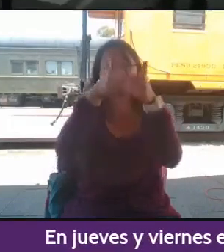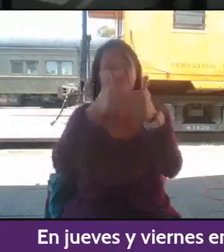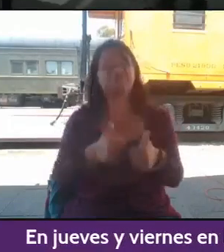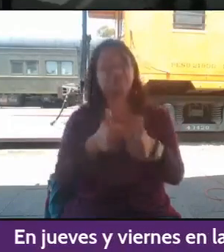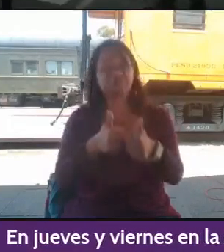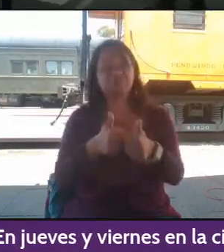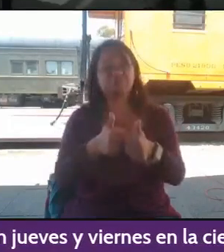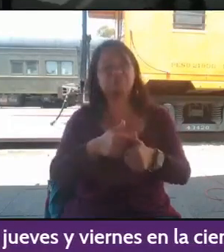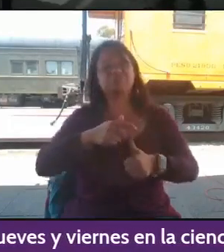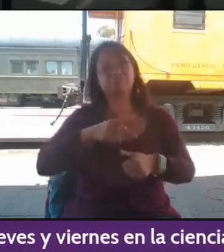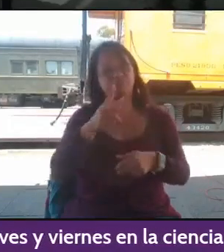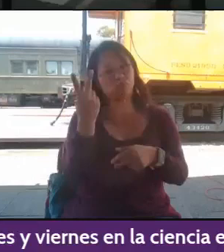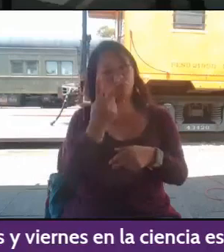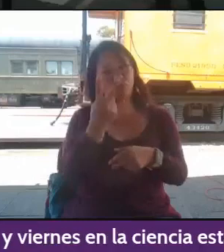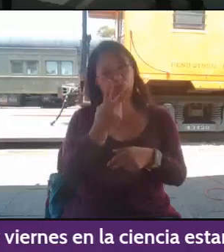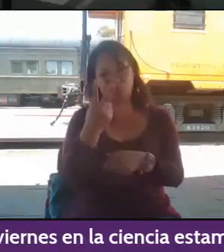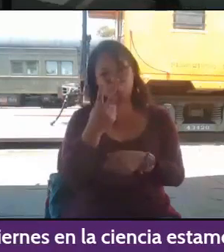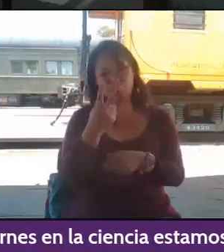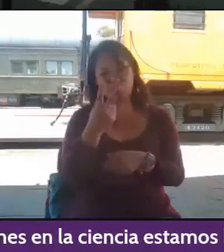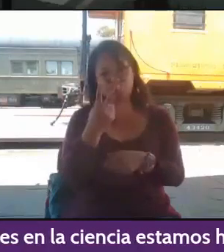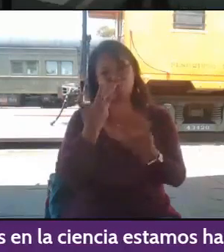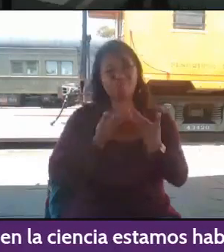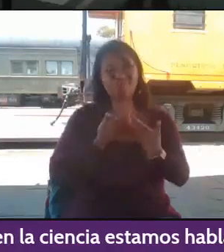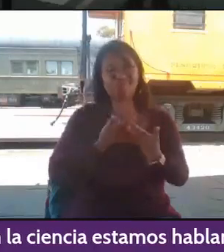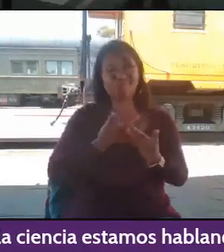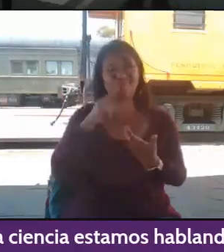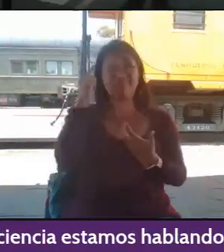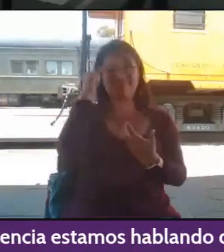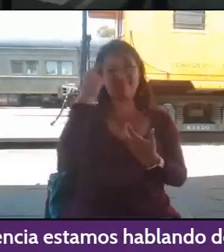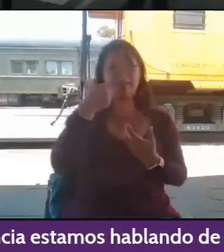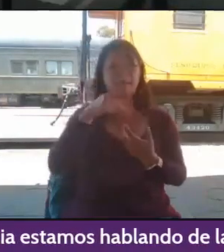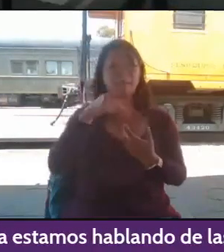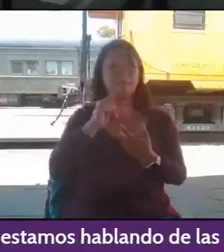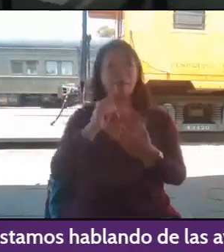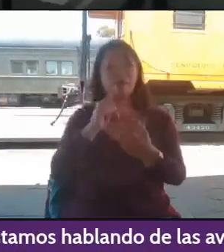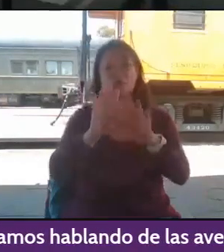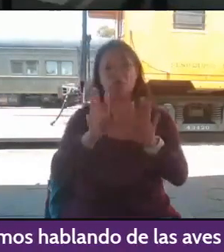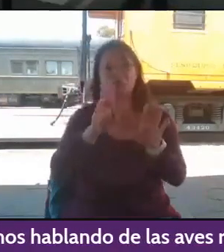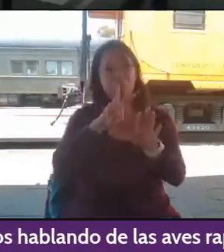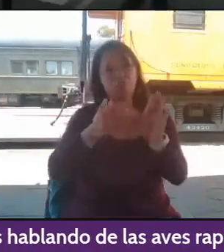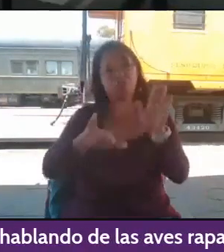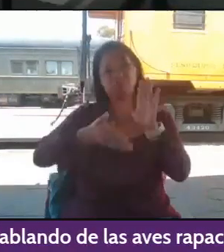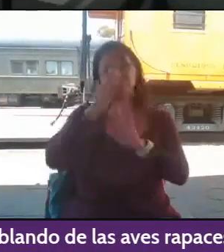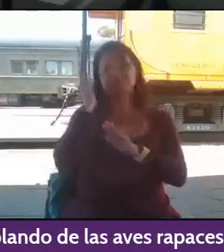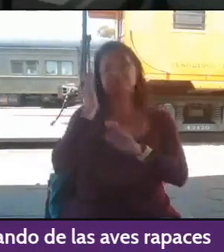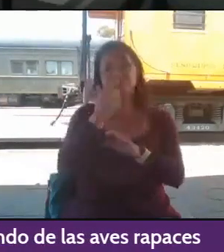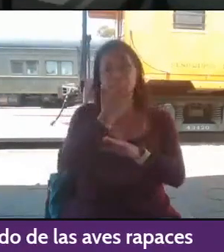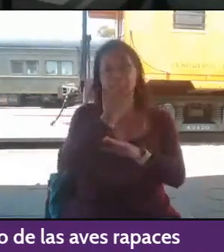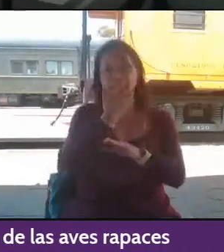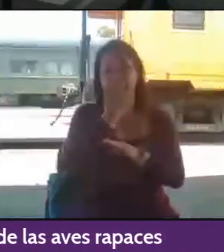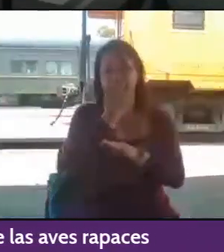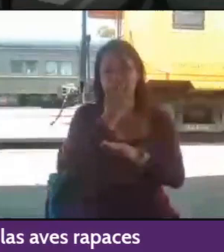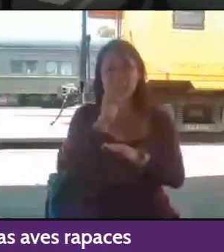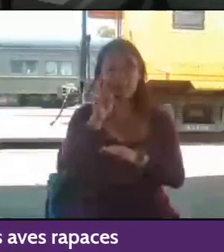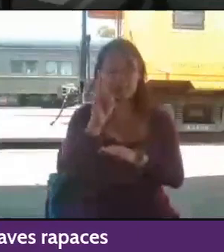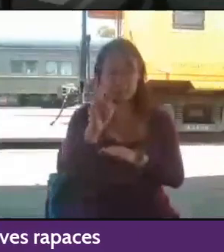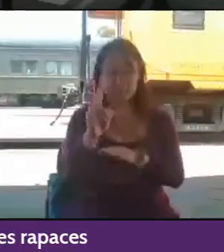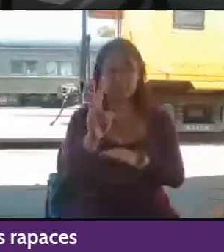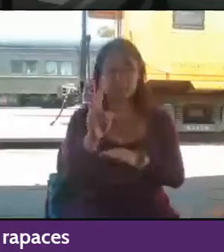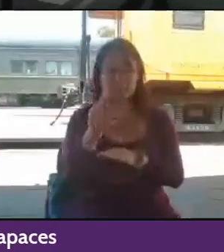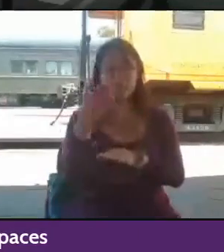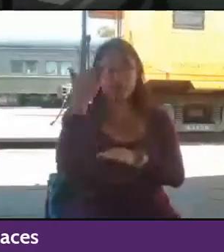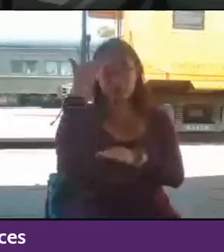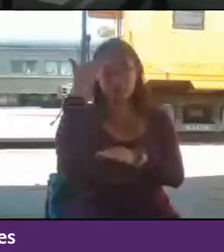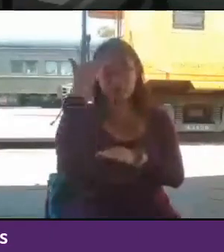salieron cansados, enojados y asustados, pero nadie se murió acá. Pero pueden ver entonces cómo el saber